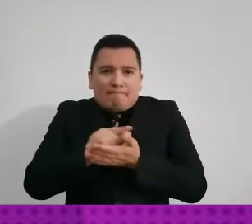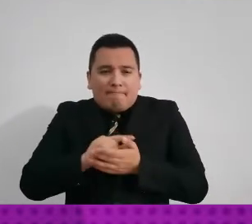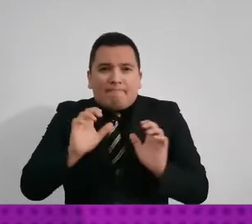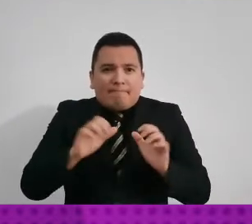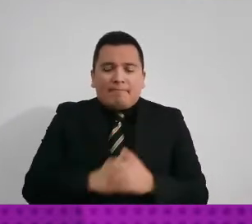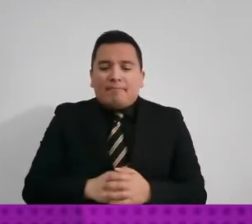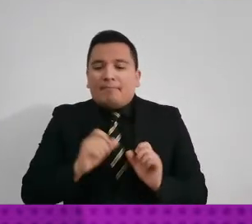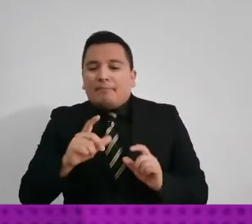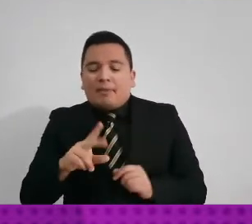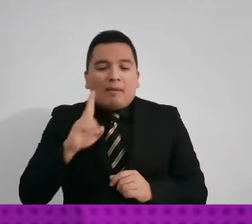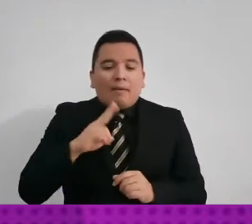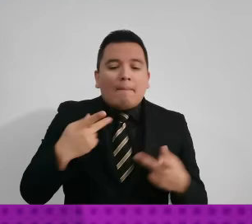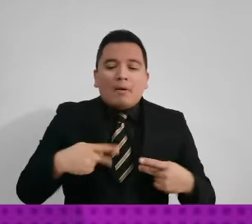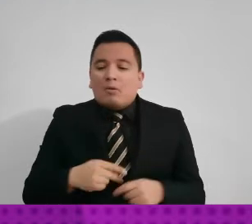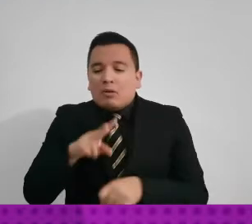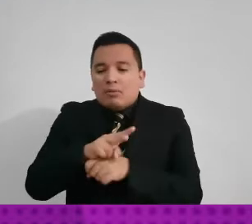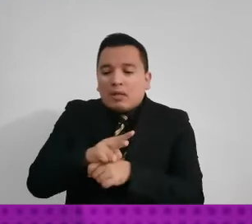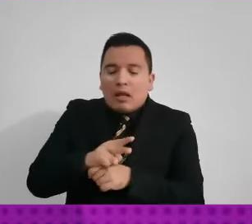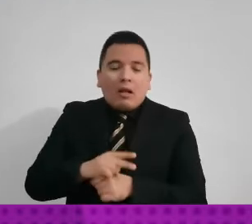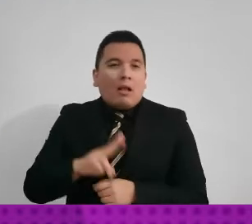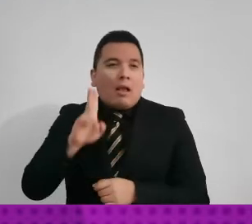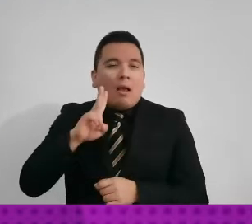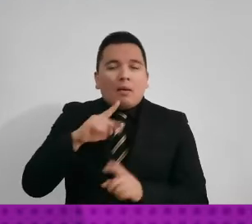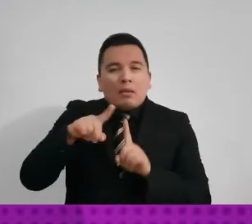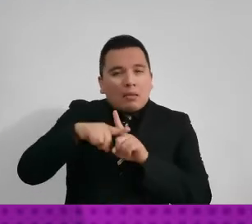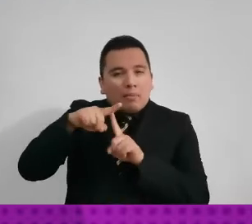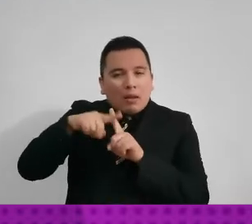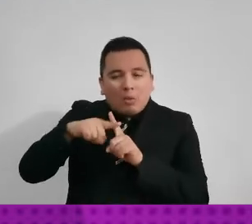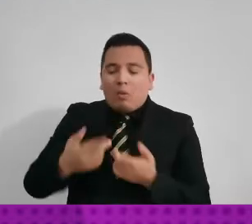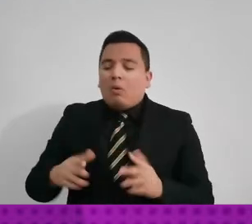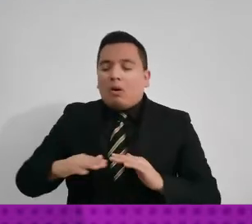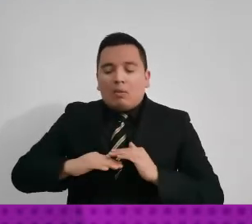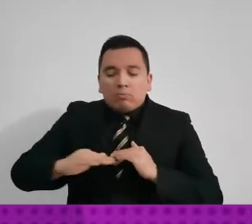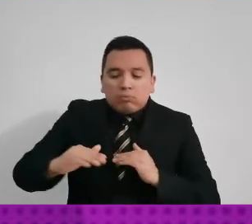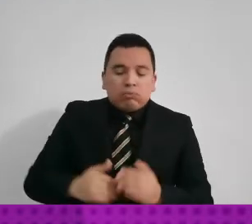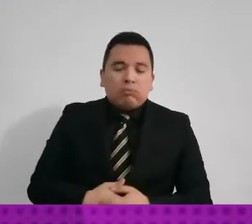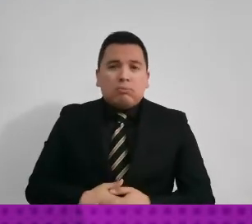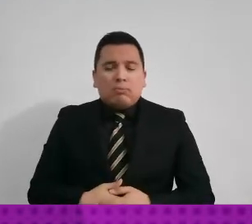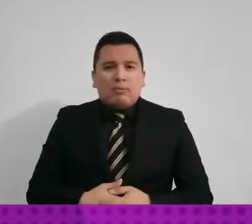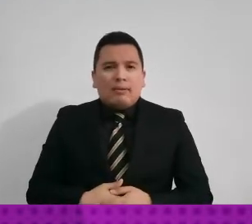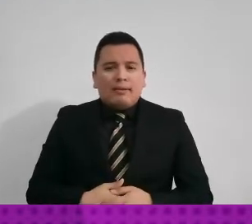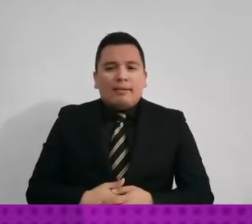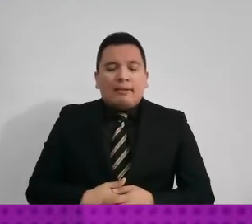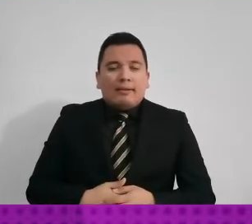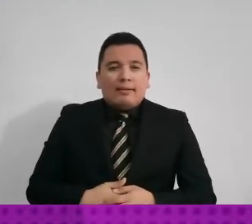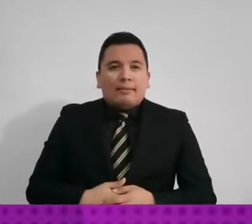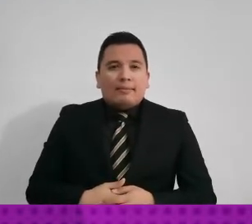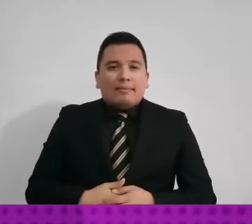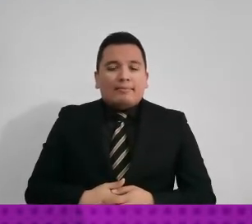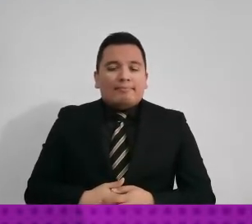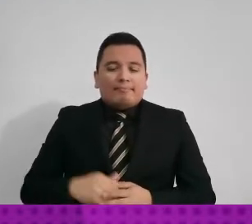seguridad, vamos a tener un filtro de seguridad sanitaria en la entrada, vamos a tener tapete sanitizante, vamos a tomar